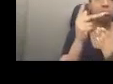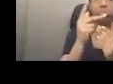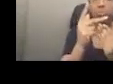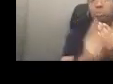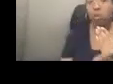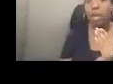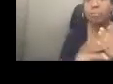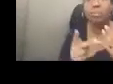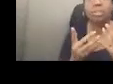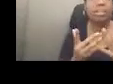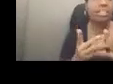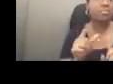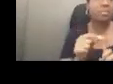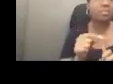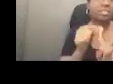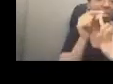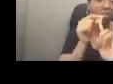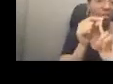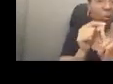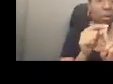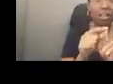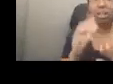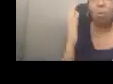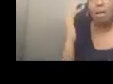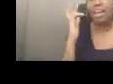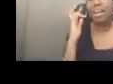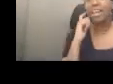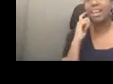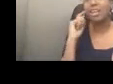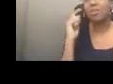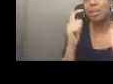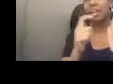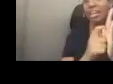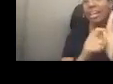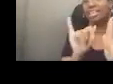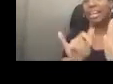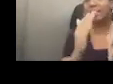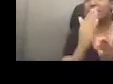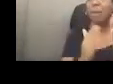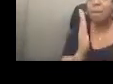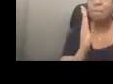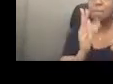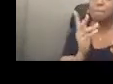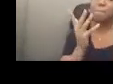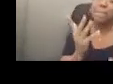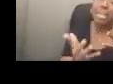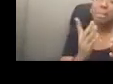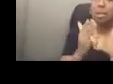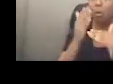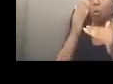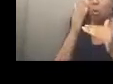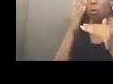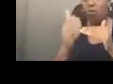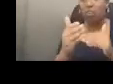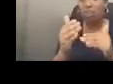muy sofisticados en cómo fueron establecidos porque reconocieron que alguien tal vez estaba más arriba del límite